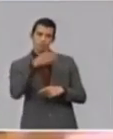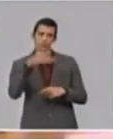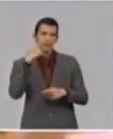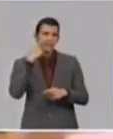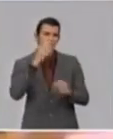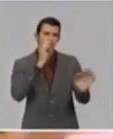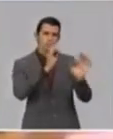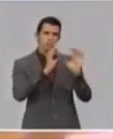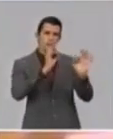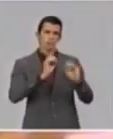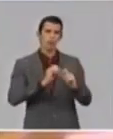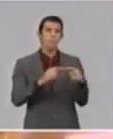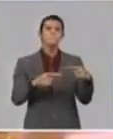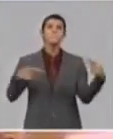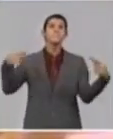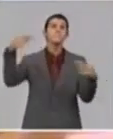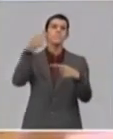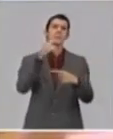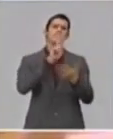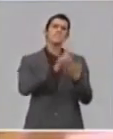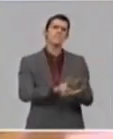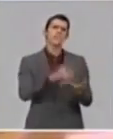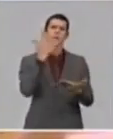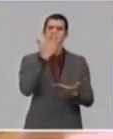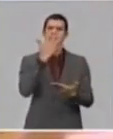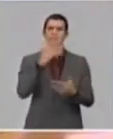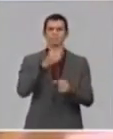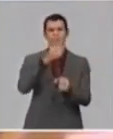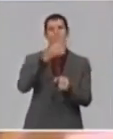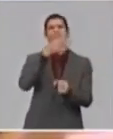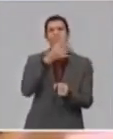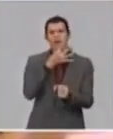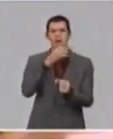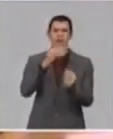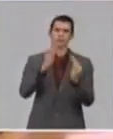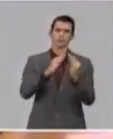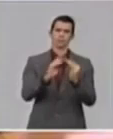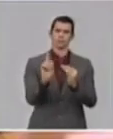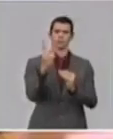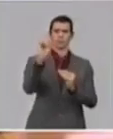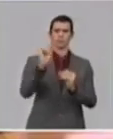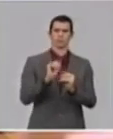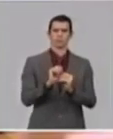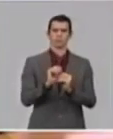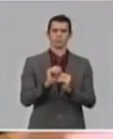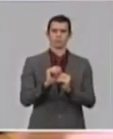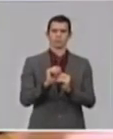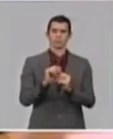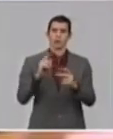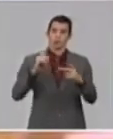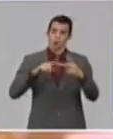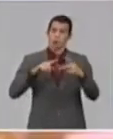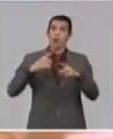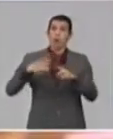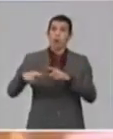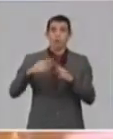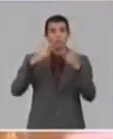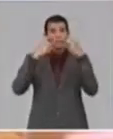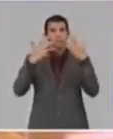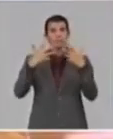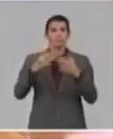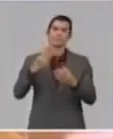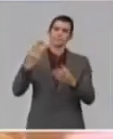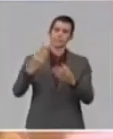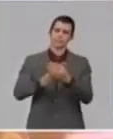es una de las prioridades que tenemos, y a las personas que tienen algún tipo de discapacidad. Esa visita no es una visita per se, no